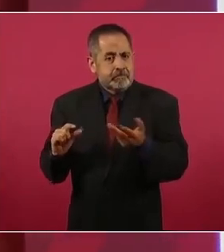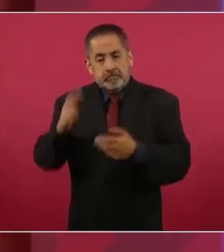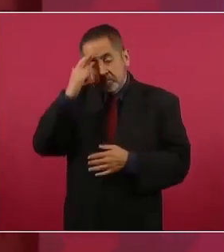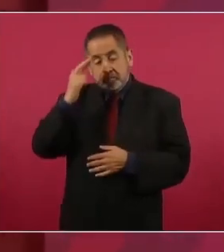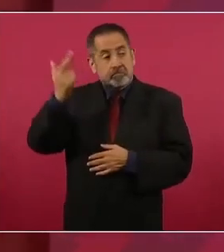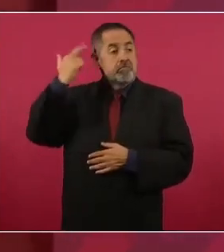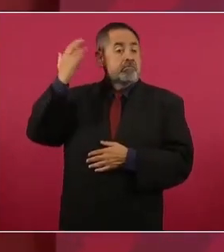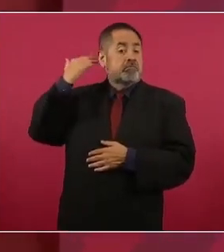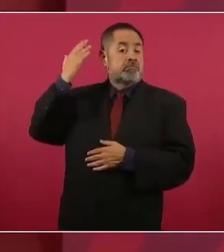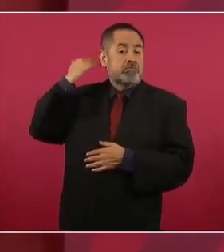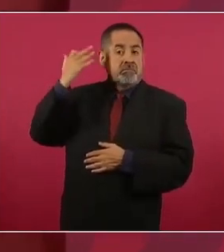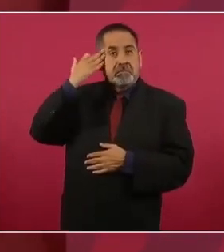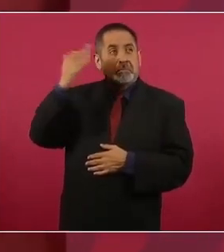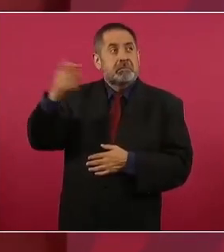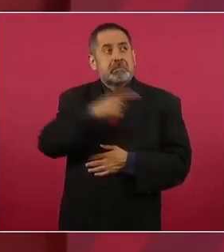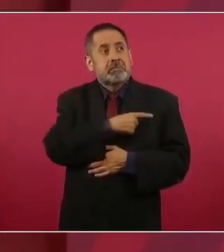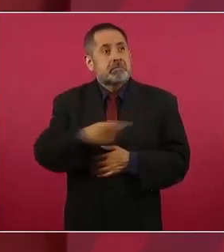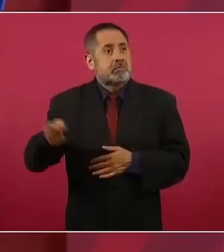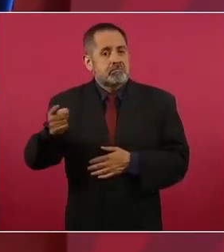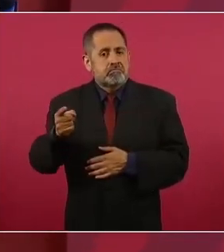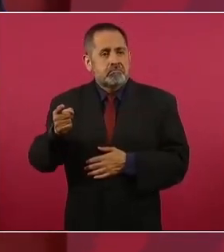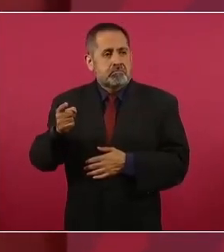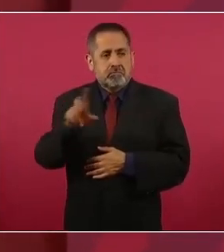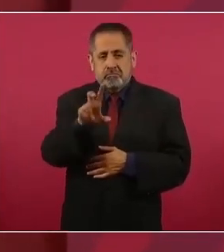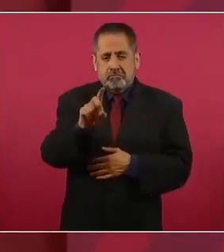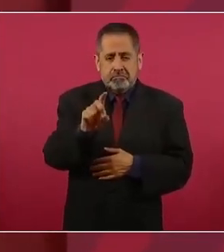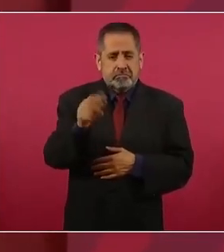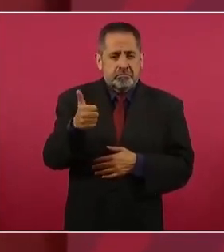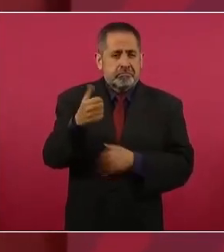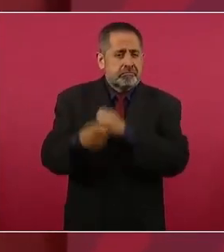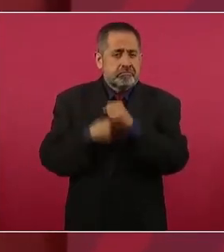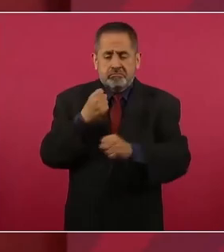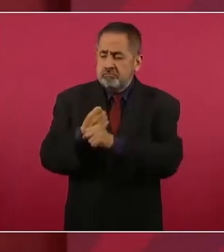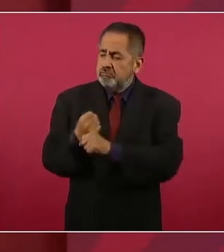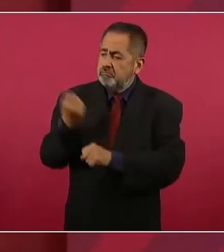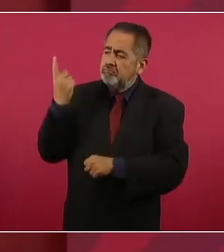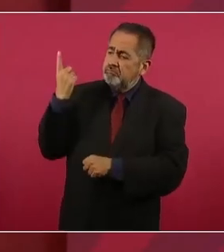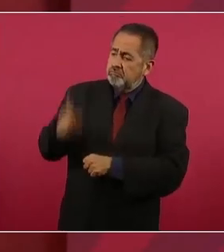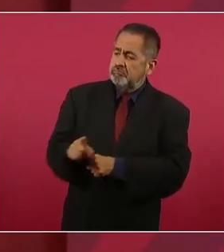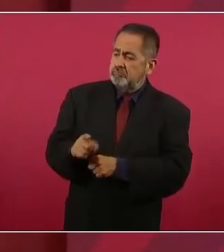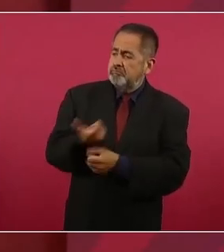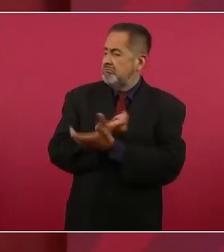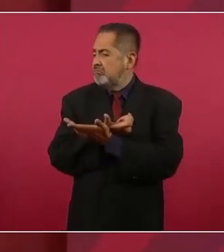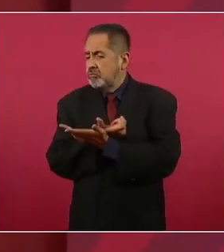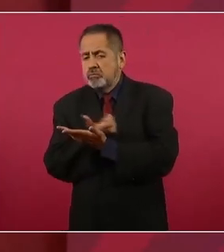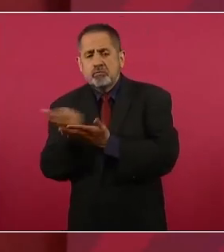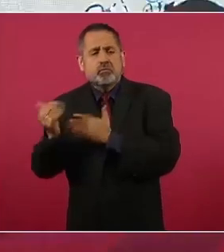impuso durante 36 años